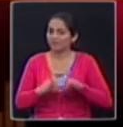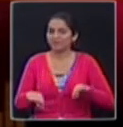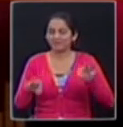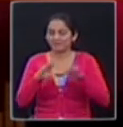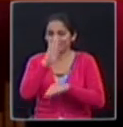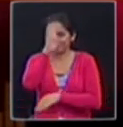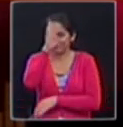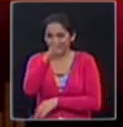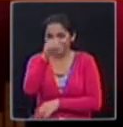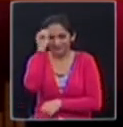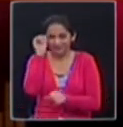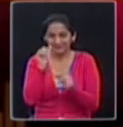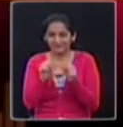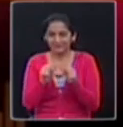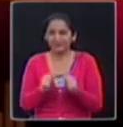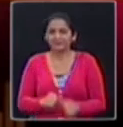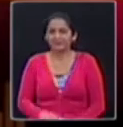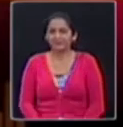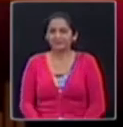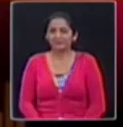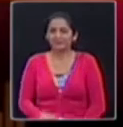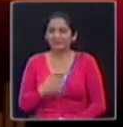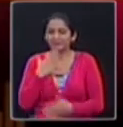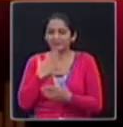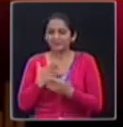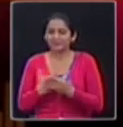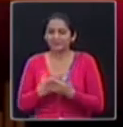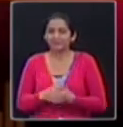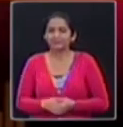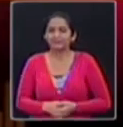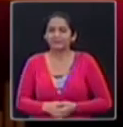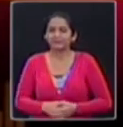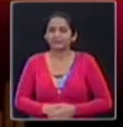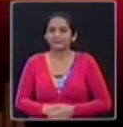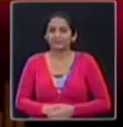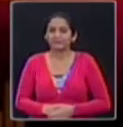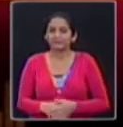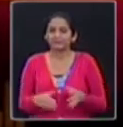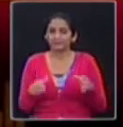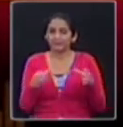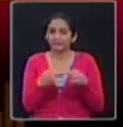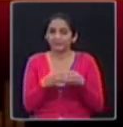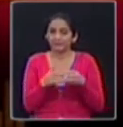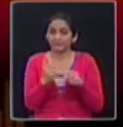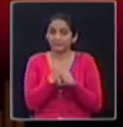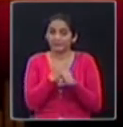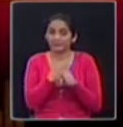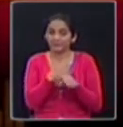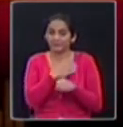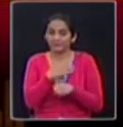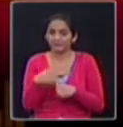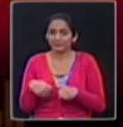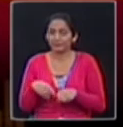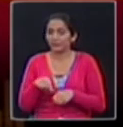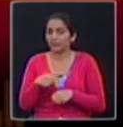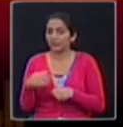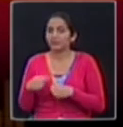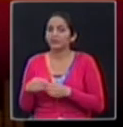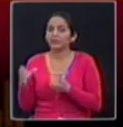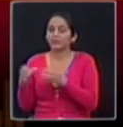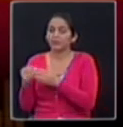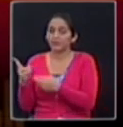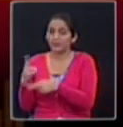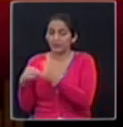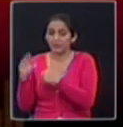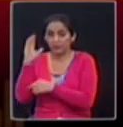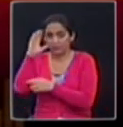nunca de vista. Que tengan buen día. Buenos Gracias días. A José Villavicencio, presidente del Frente Unitario de Trabajadores, y también al doctor Jaime Moreno, director ejecutivo de la Cámara de